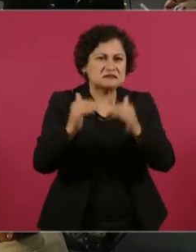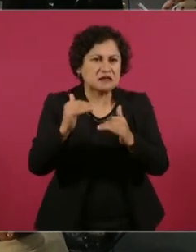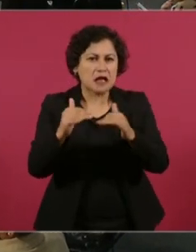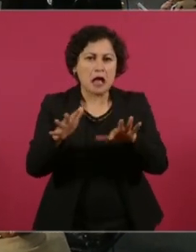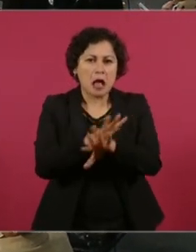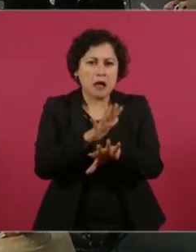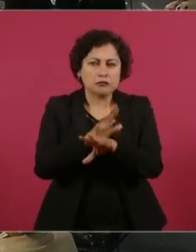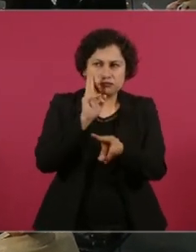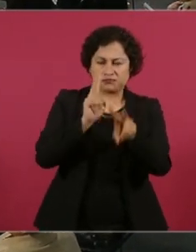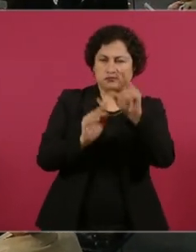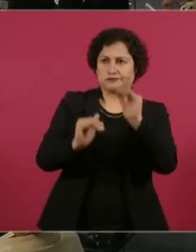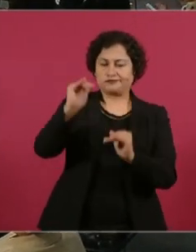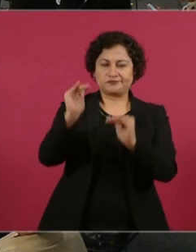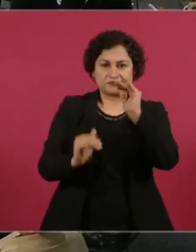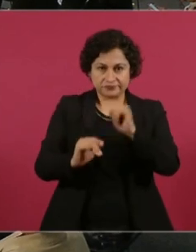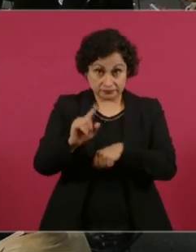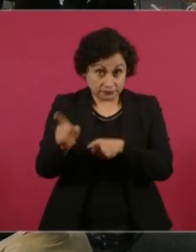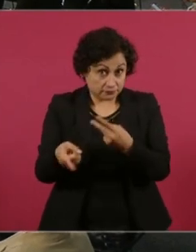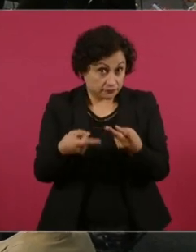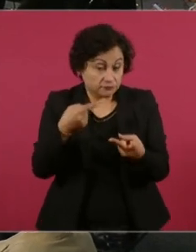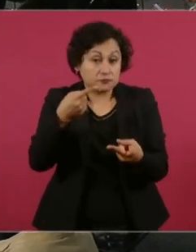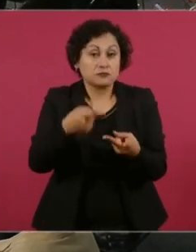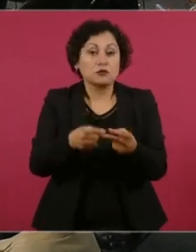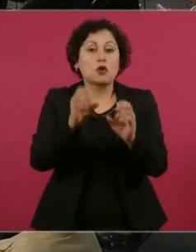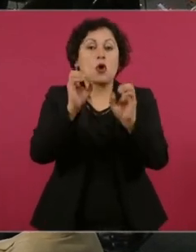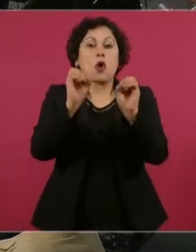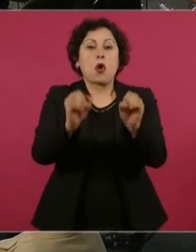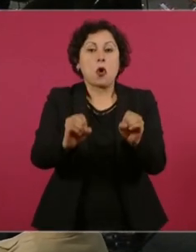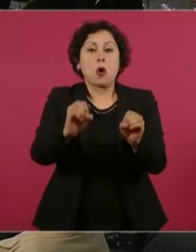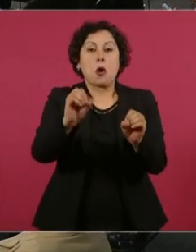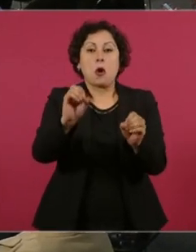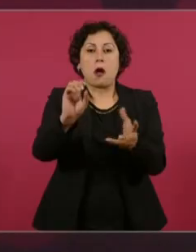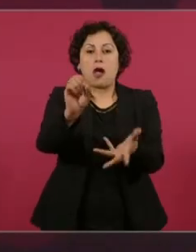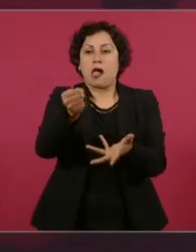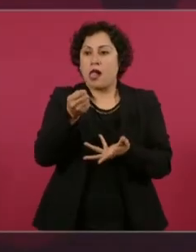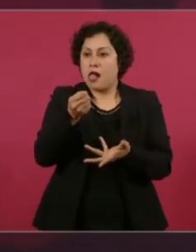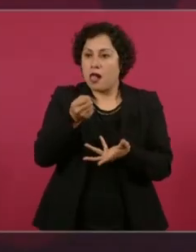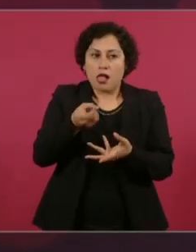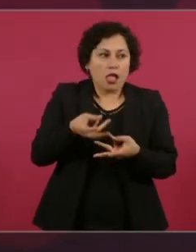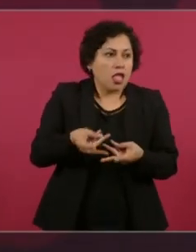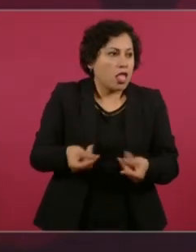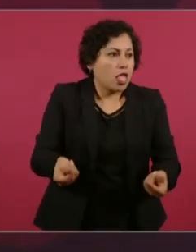en fuga de capital. Al contrario, está llegando